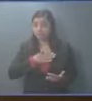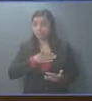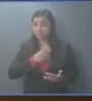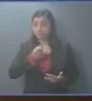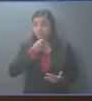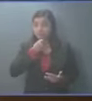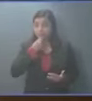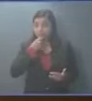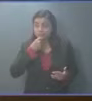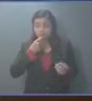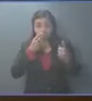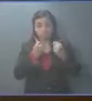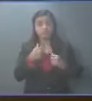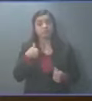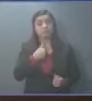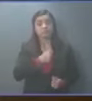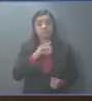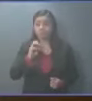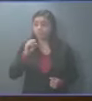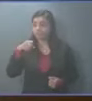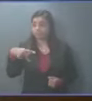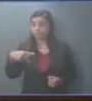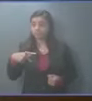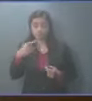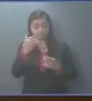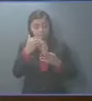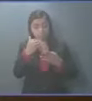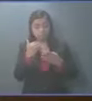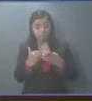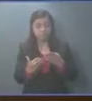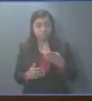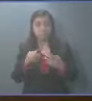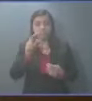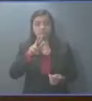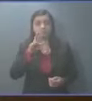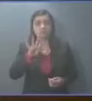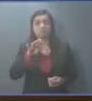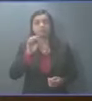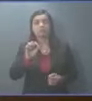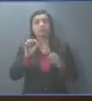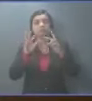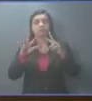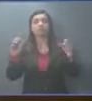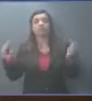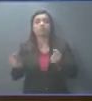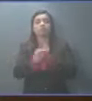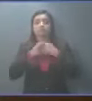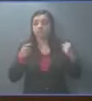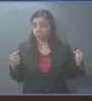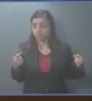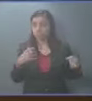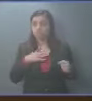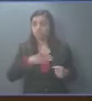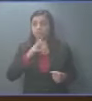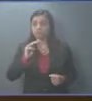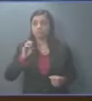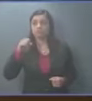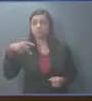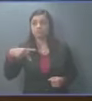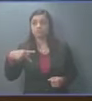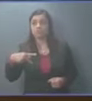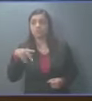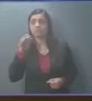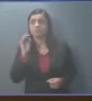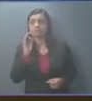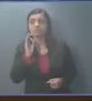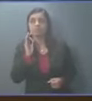fondos que han sido asignados al Ministerio de Obras Públicas y los he dado a detalles. 34.7 millones de dólares es lo que el Ministerio de Obras Públicas